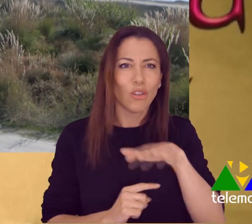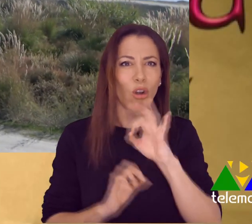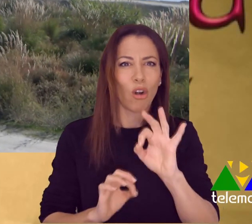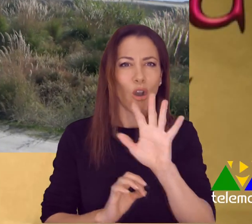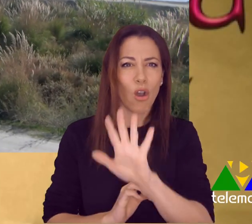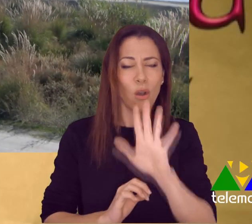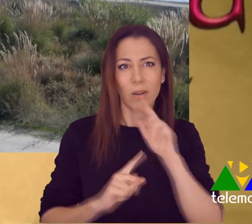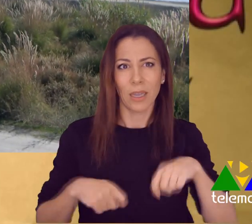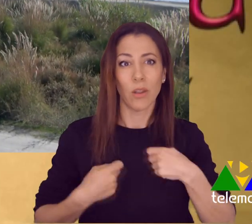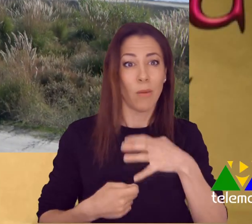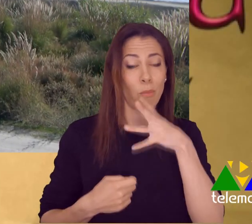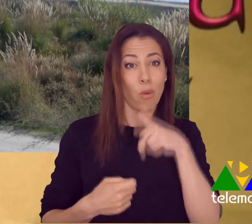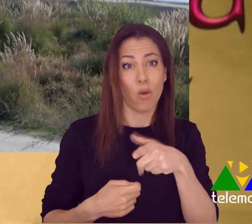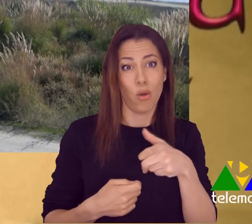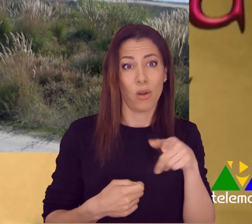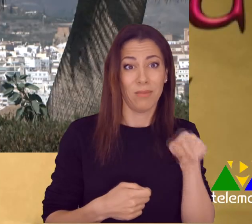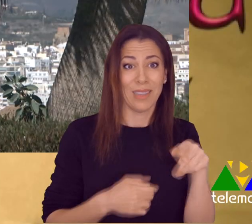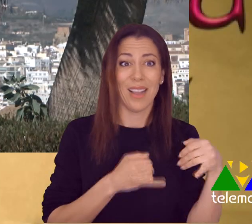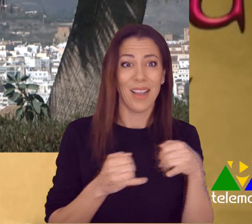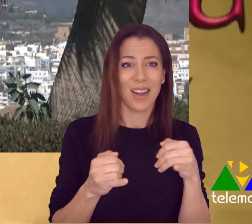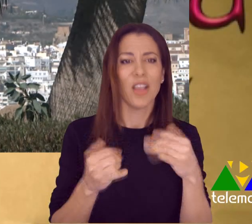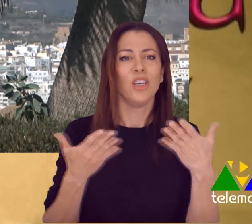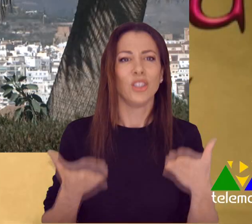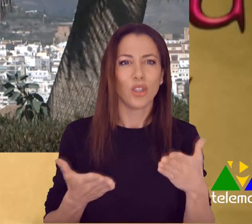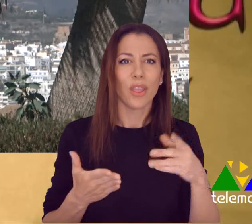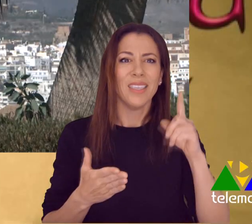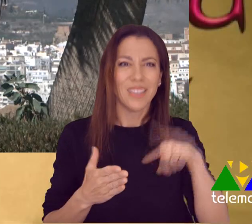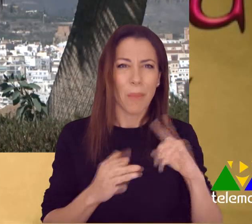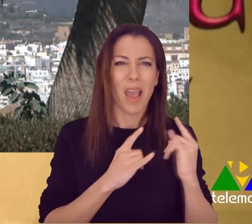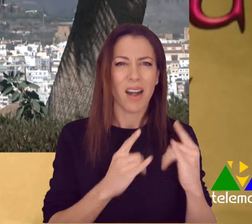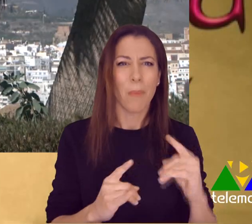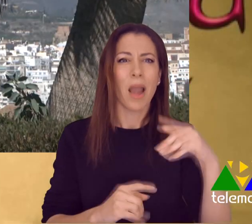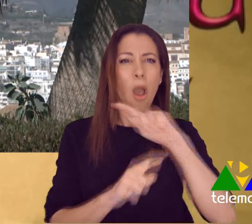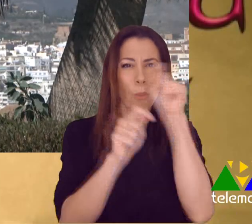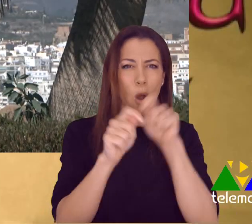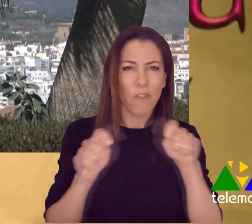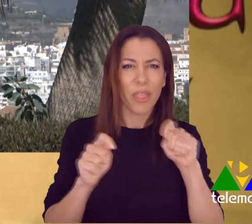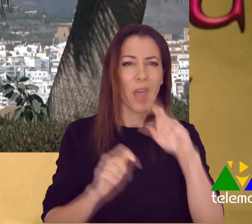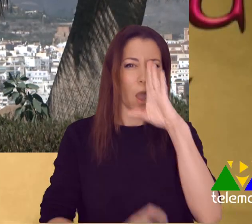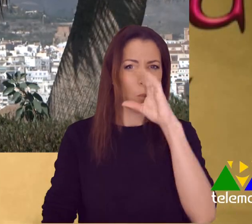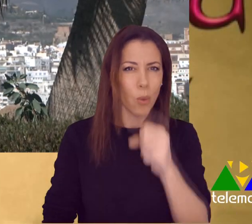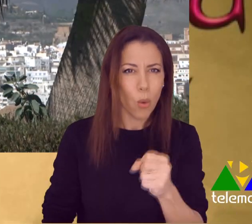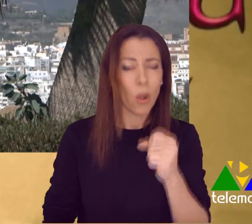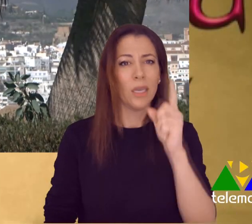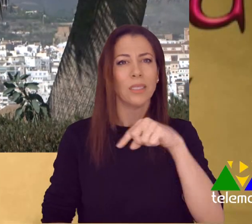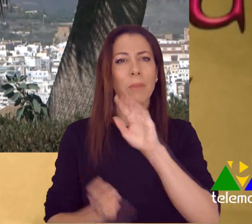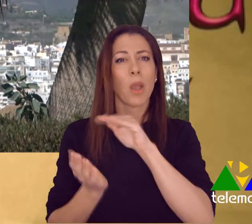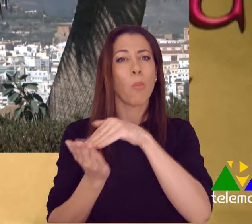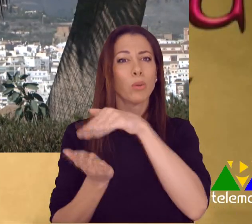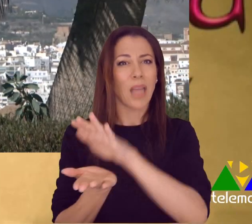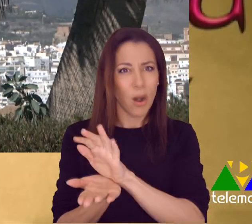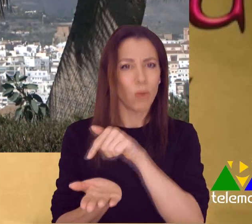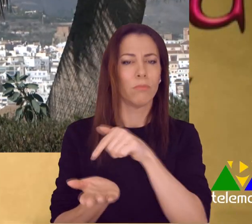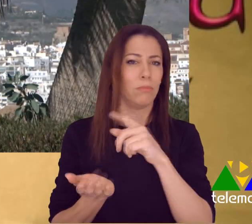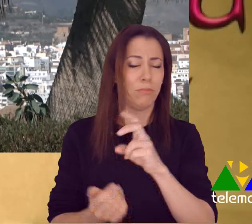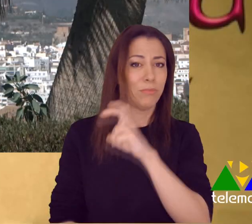geográfico, claro, la existencia del río, de todas estas ramblas de Morbiza, Brujas, etcétera, que tenemos, el puntalón que tenemos de aquí. Claro, nos ha